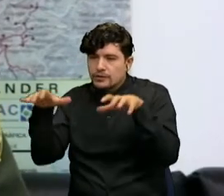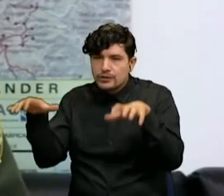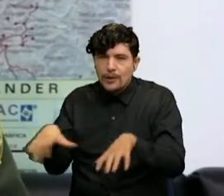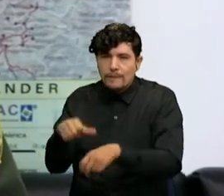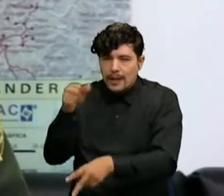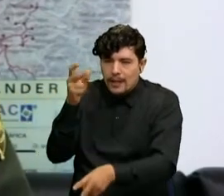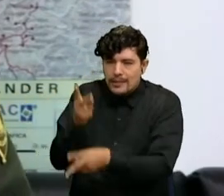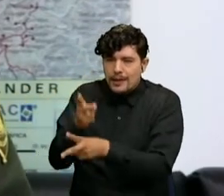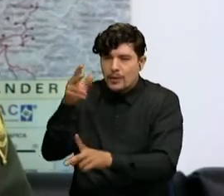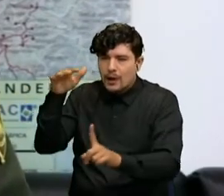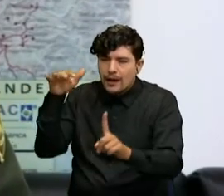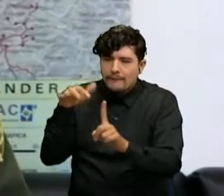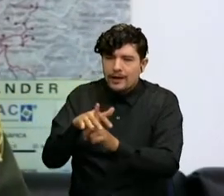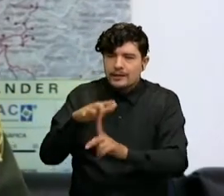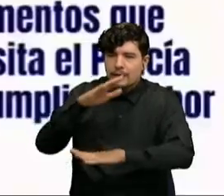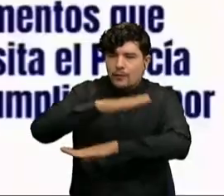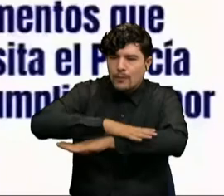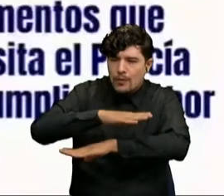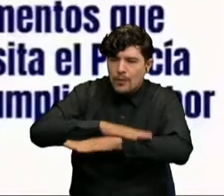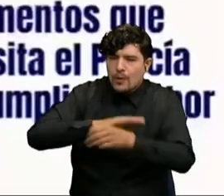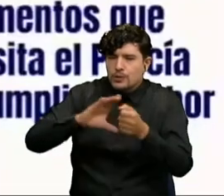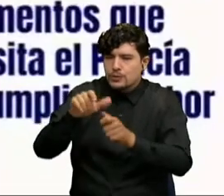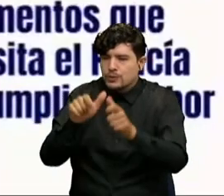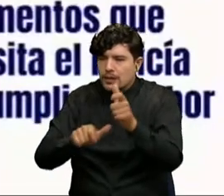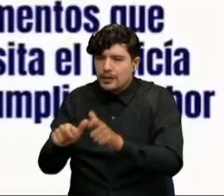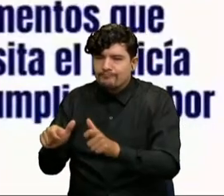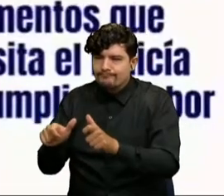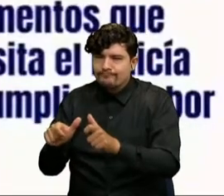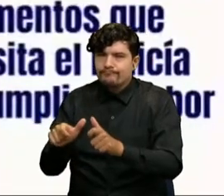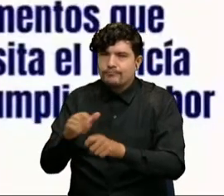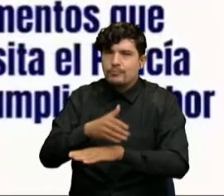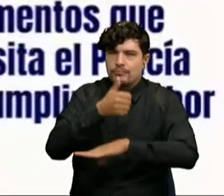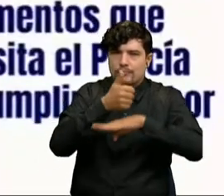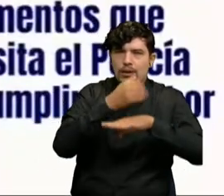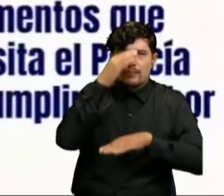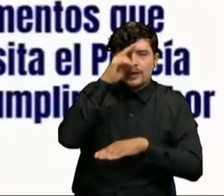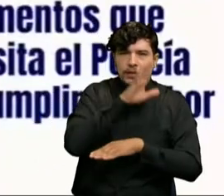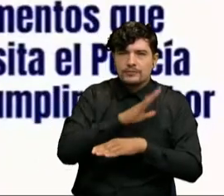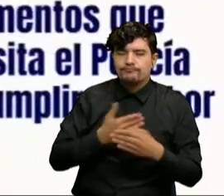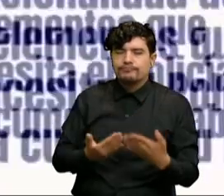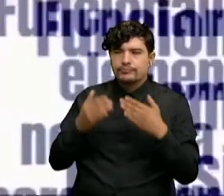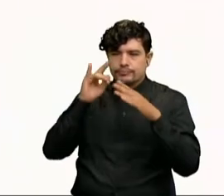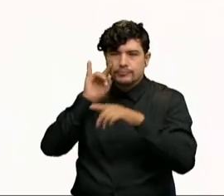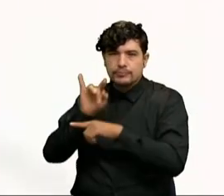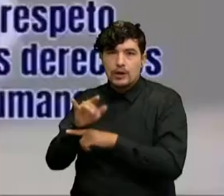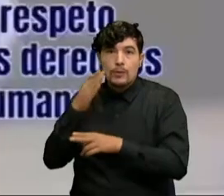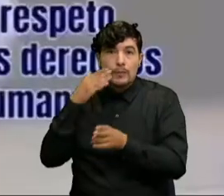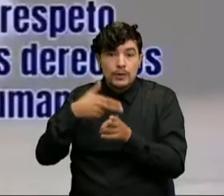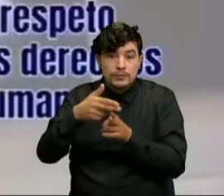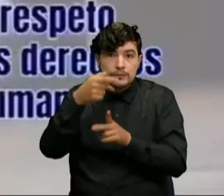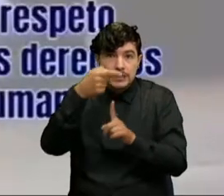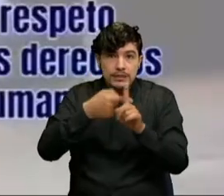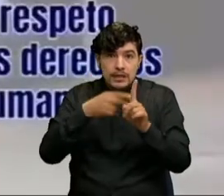y la convivencia ciudadana. Las pruebas piloto que se desarrollarían en el mes de junio incluyen la